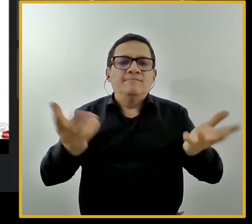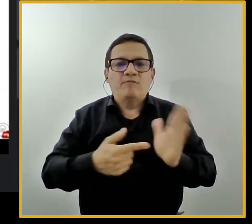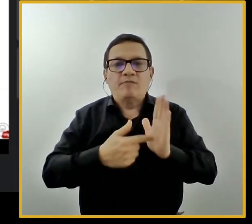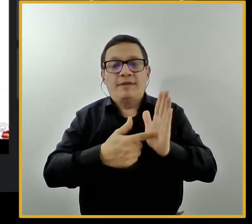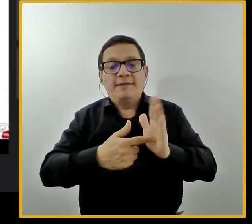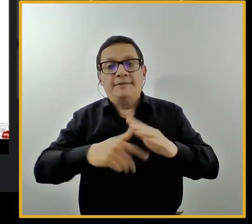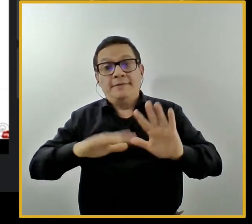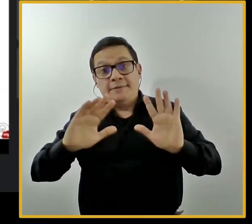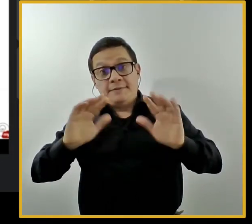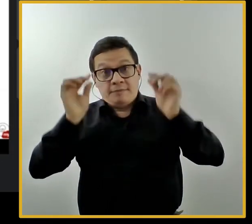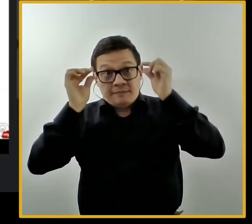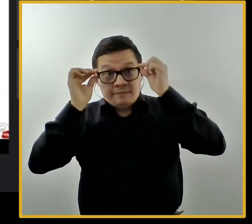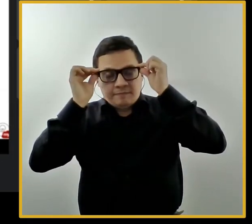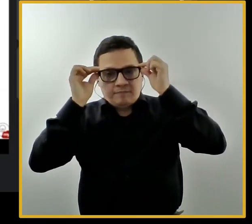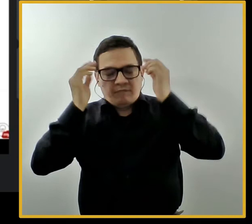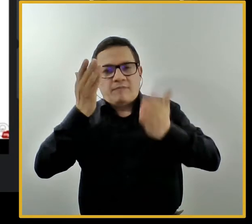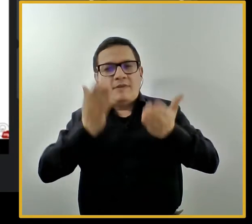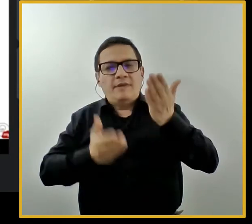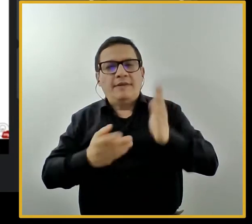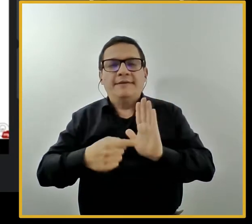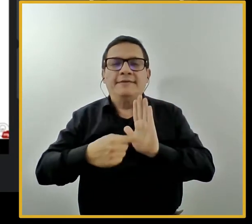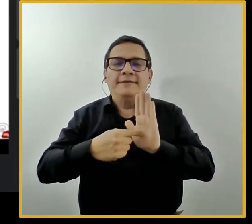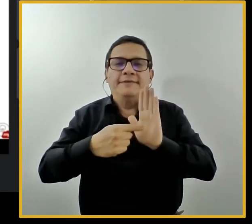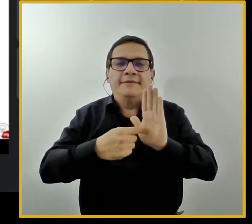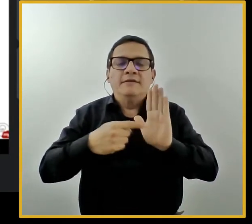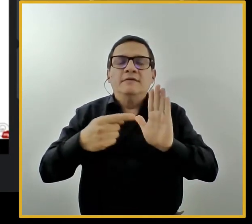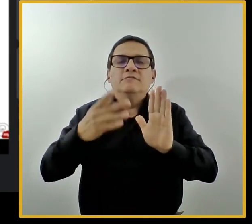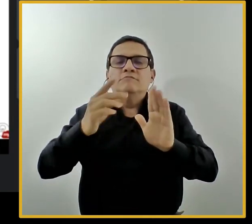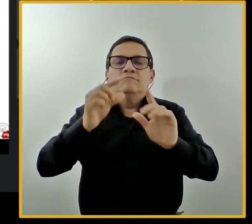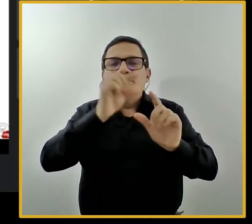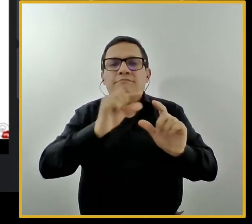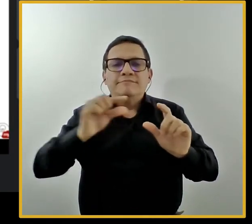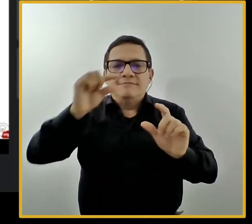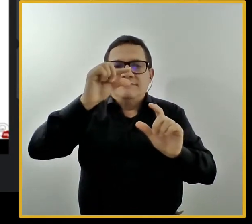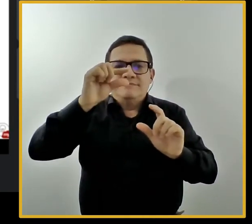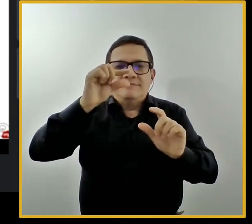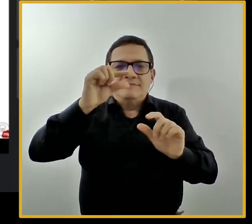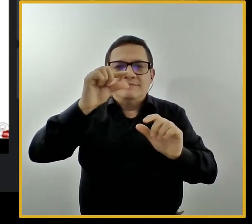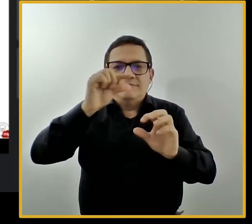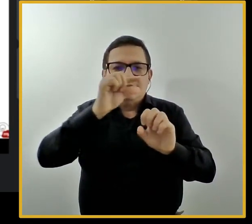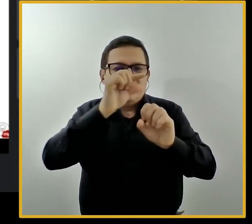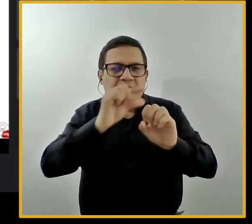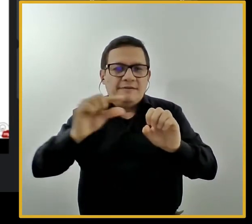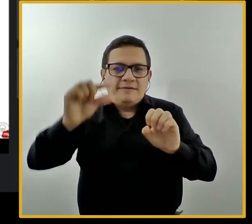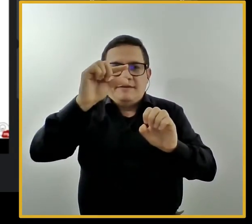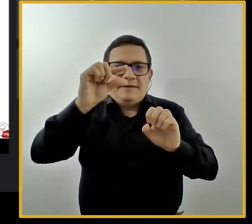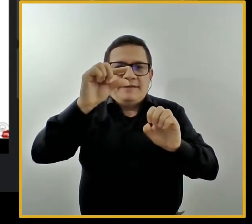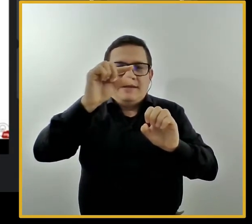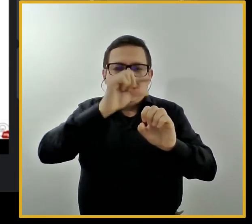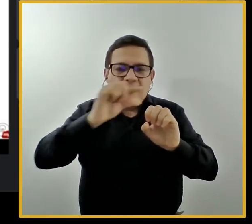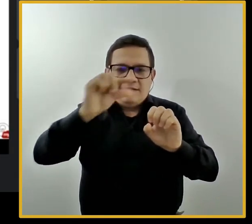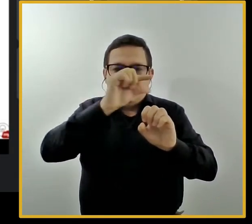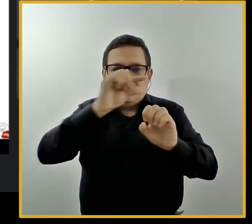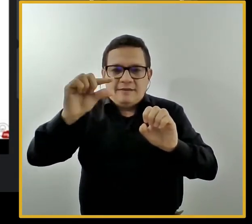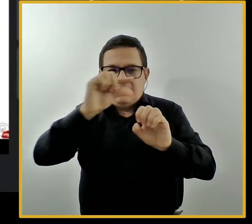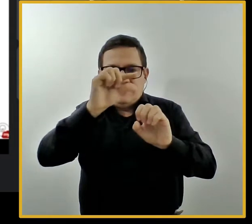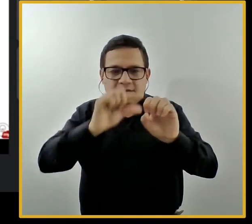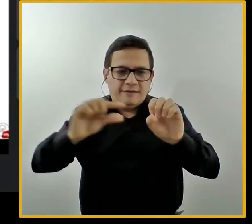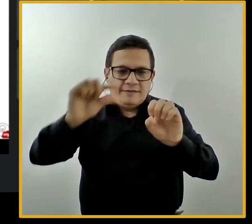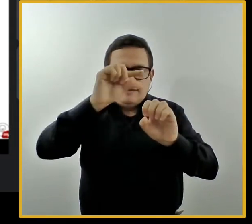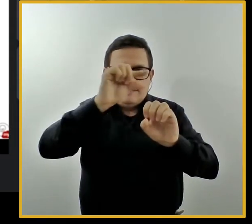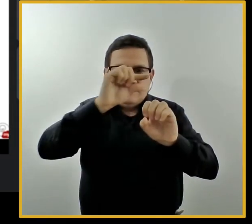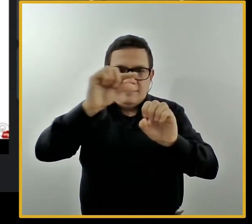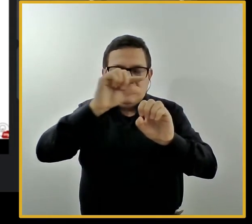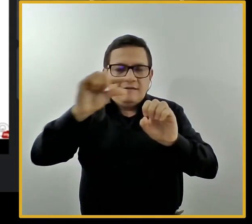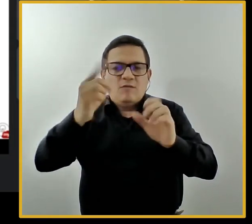me puede quedar que el exponencial, ¿cierto? Yo lo puedo dejar de la